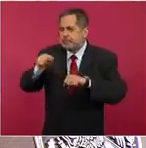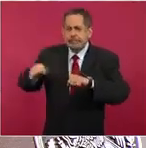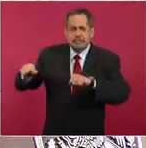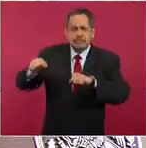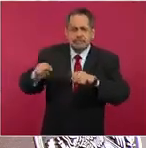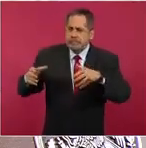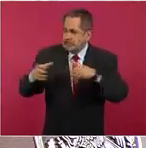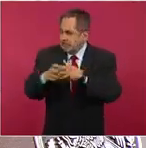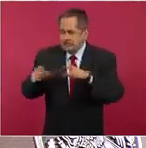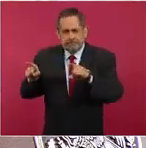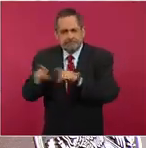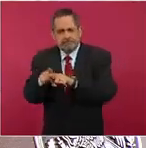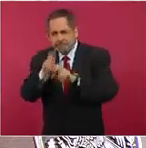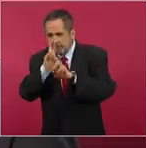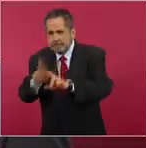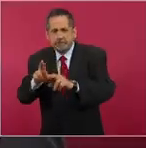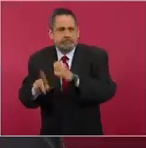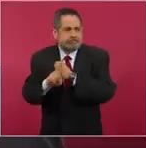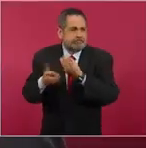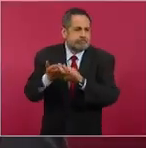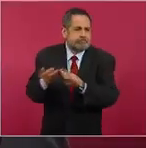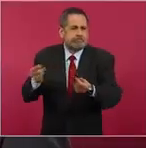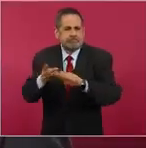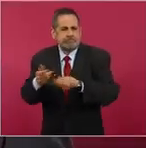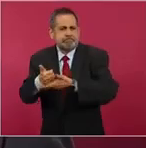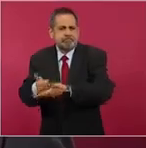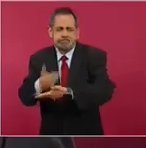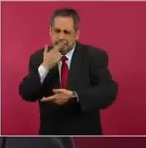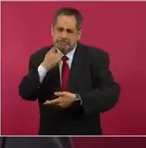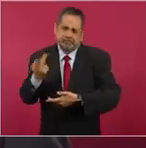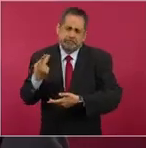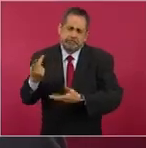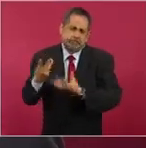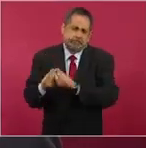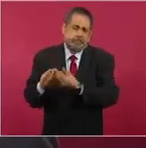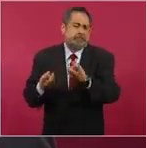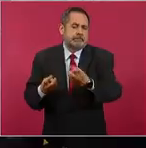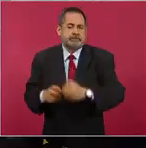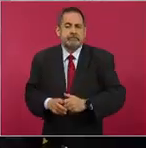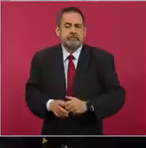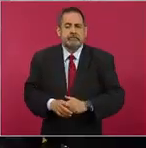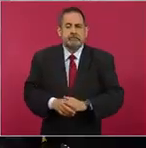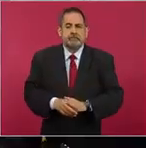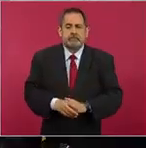a resolver problemas, atender problemas.